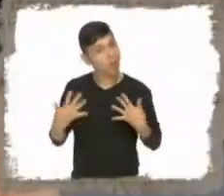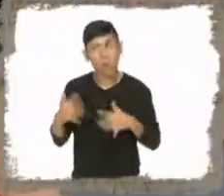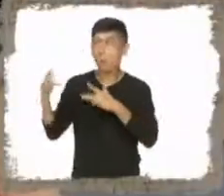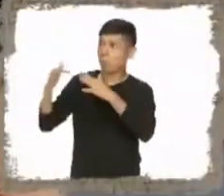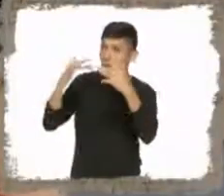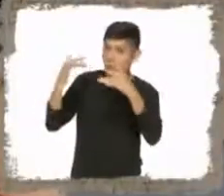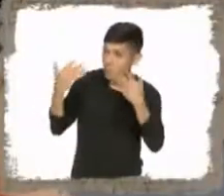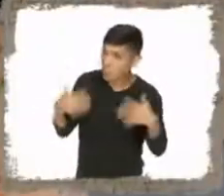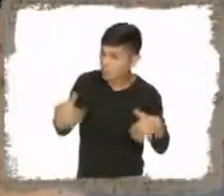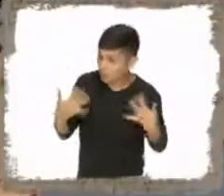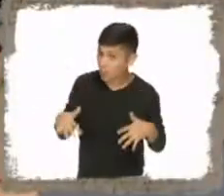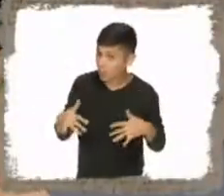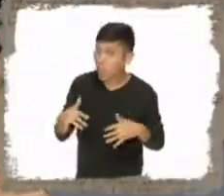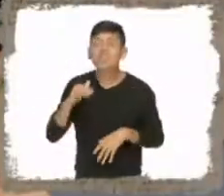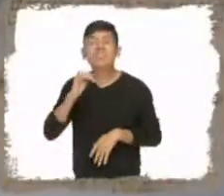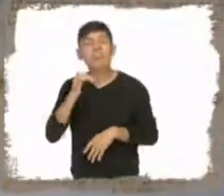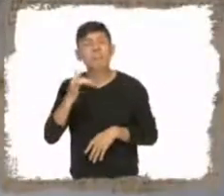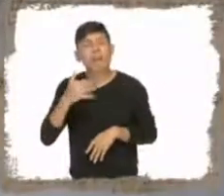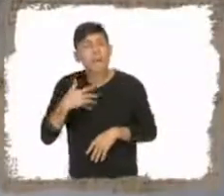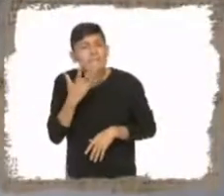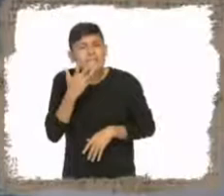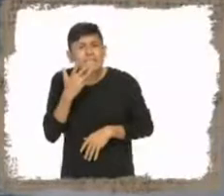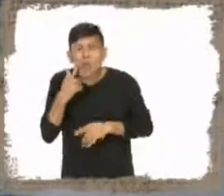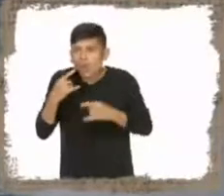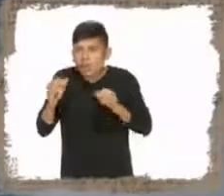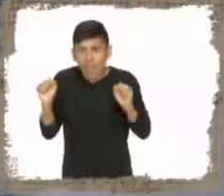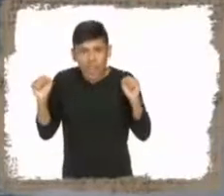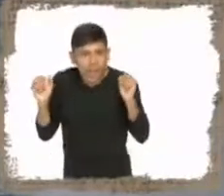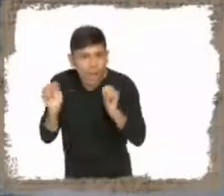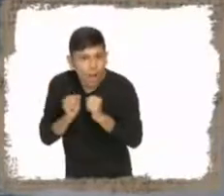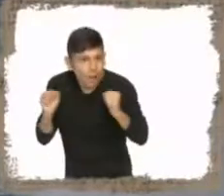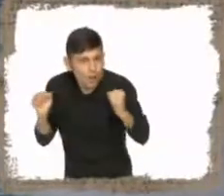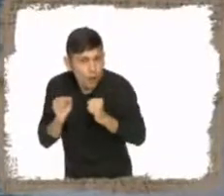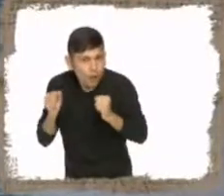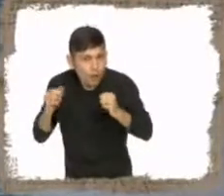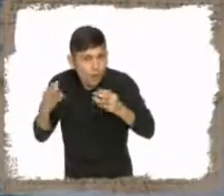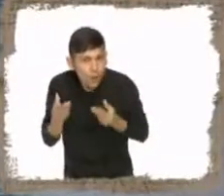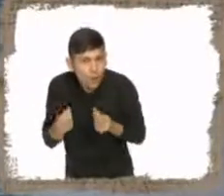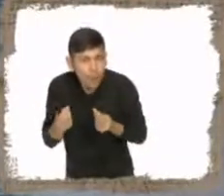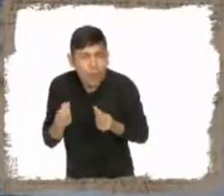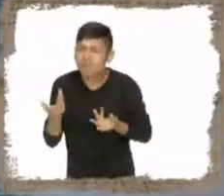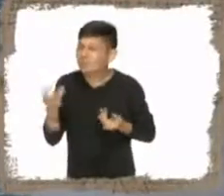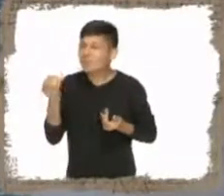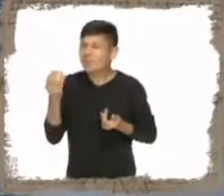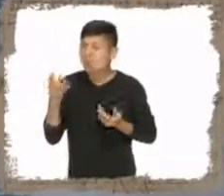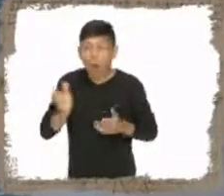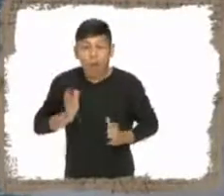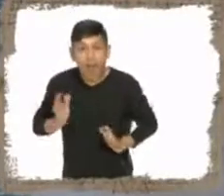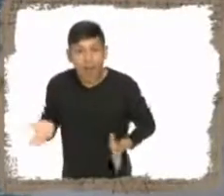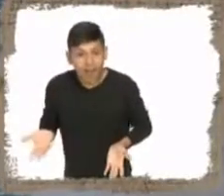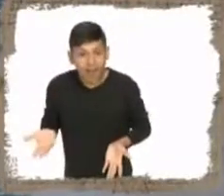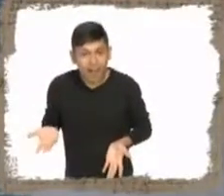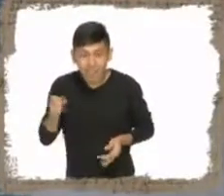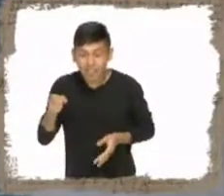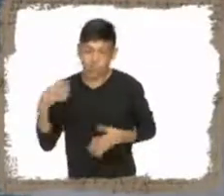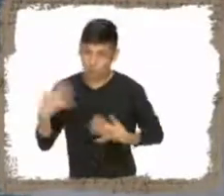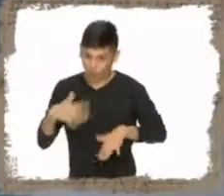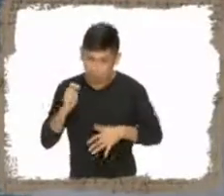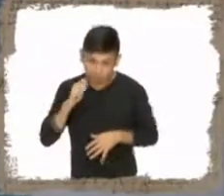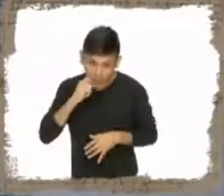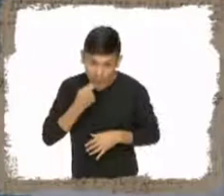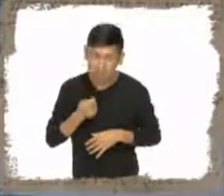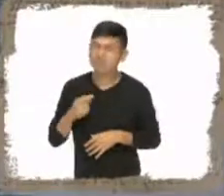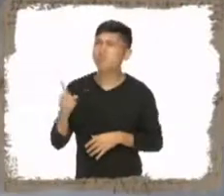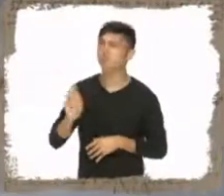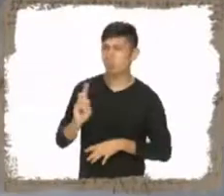Qué loco esto de los mitos, ¿no? Sí, a mí me encantan las que son de terror o las que como que te asustan, ¿viste? Esas